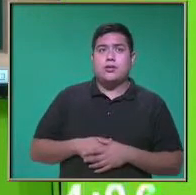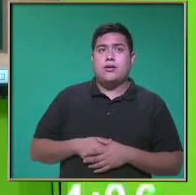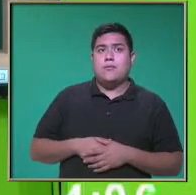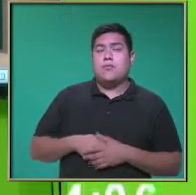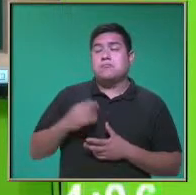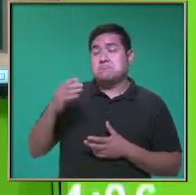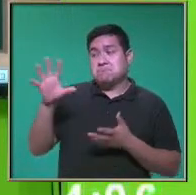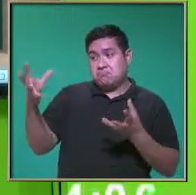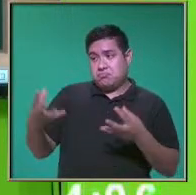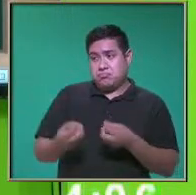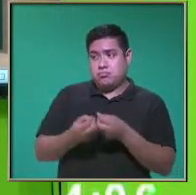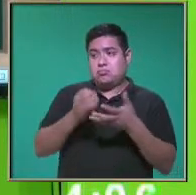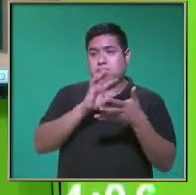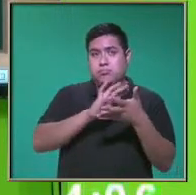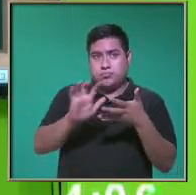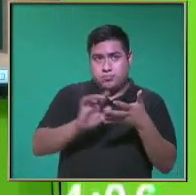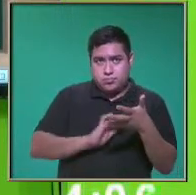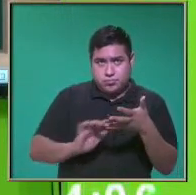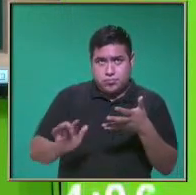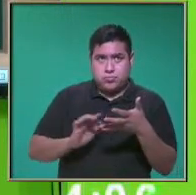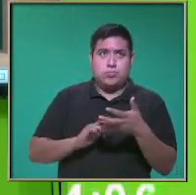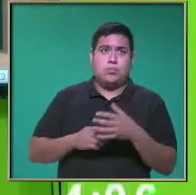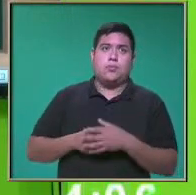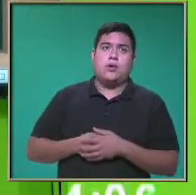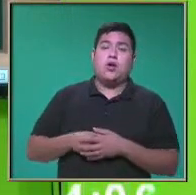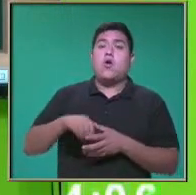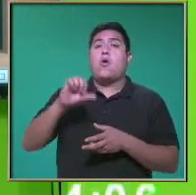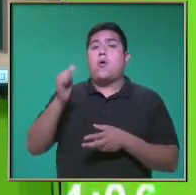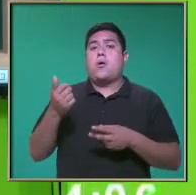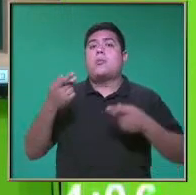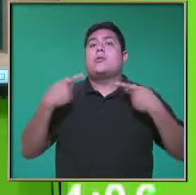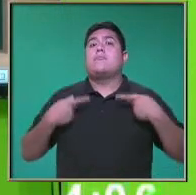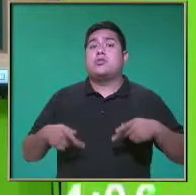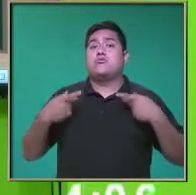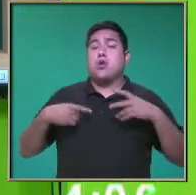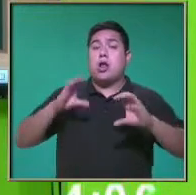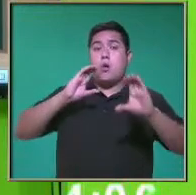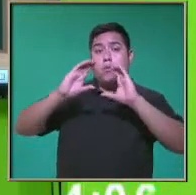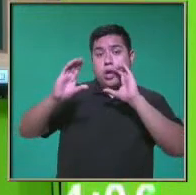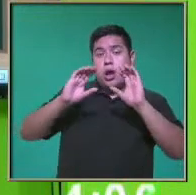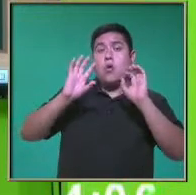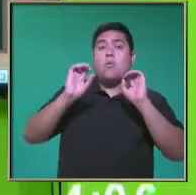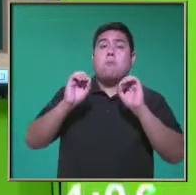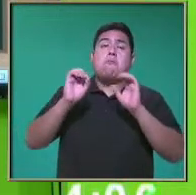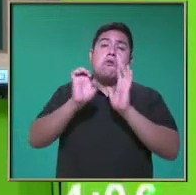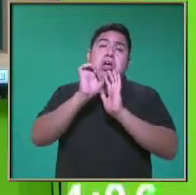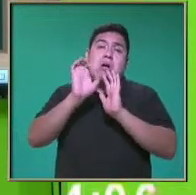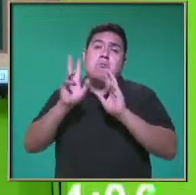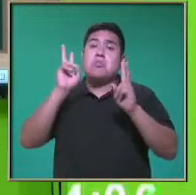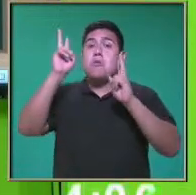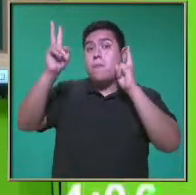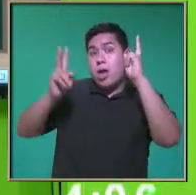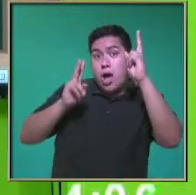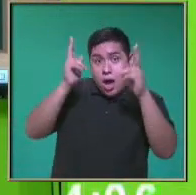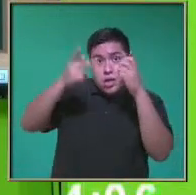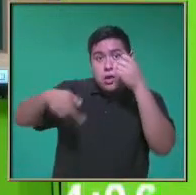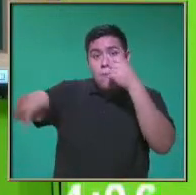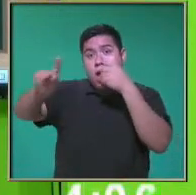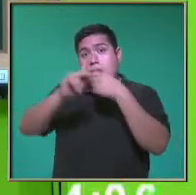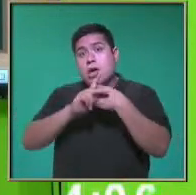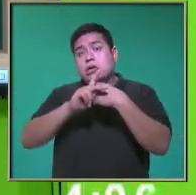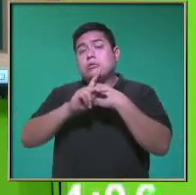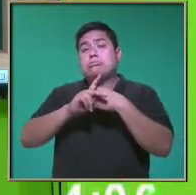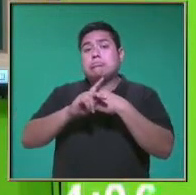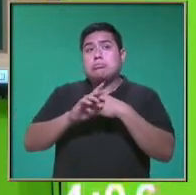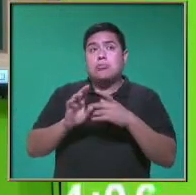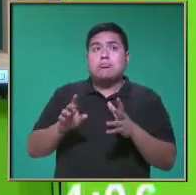invito a que los leas conmigo. To communicate with people when you travel to another country. Cuando tú viajas a algún otro país, independientemente